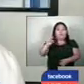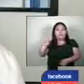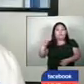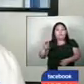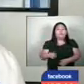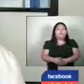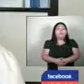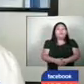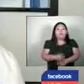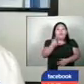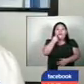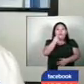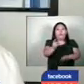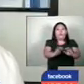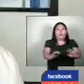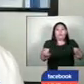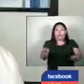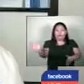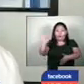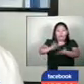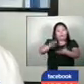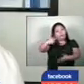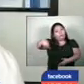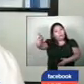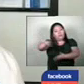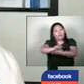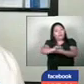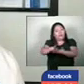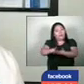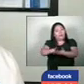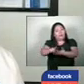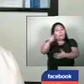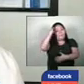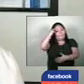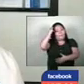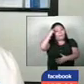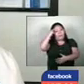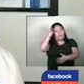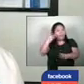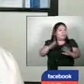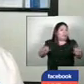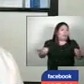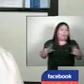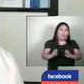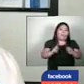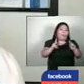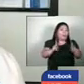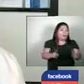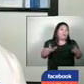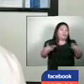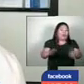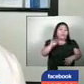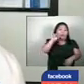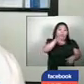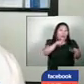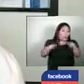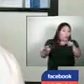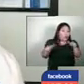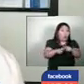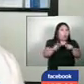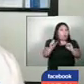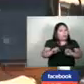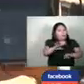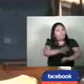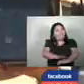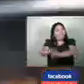Tenemos a nuestros niños que van a regresar a las escuelas y mucha gente perdió la oportunidad de vacunar a los niños arriba de cinco años de edad para poder entrar a las